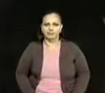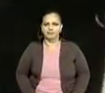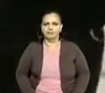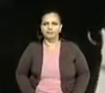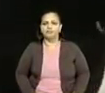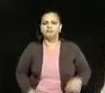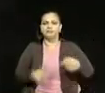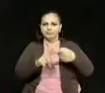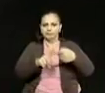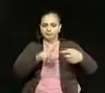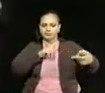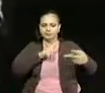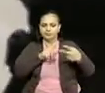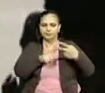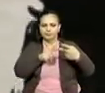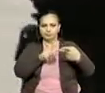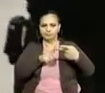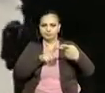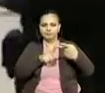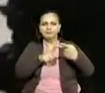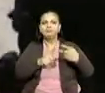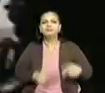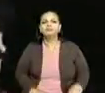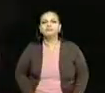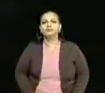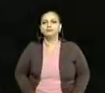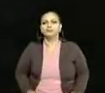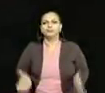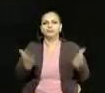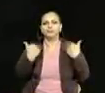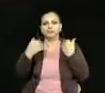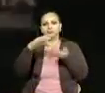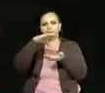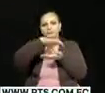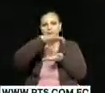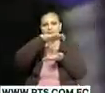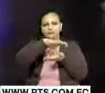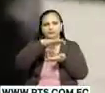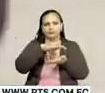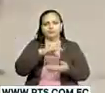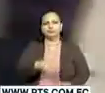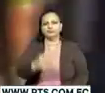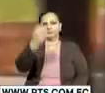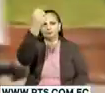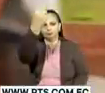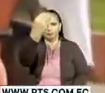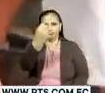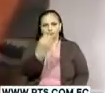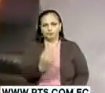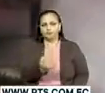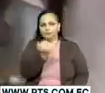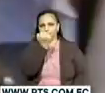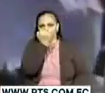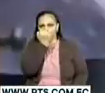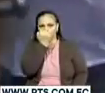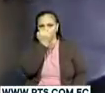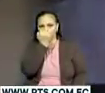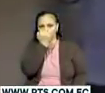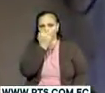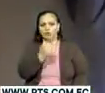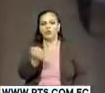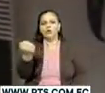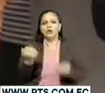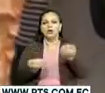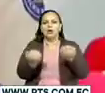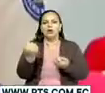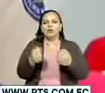sujeto dedicado al acecho de conductores en los semáforos también fue perseguido en la Operación Horizonte hasta